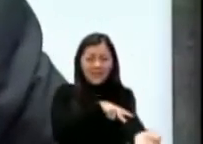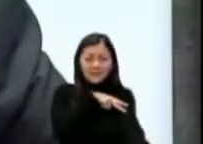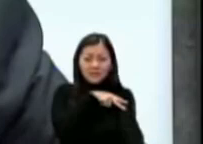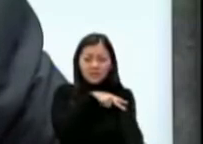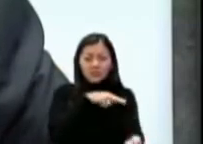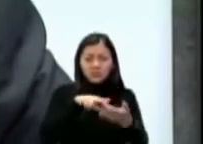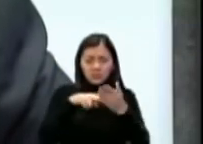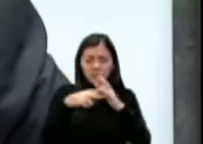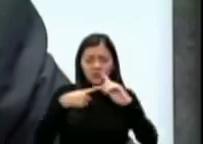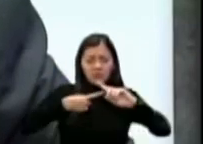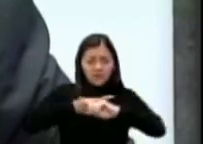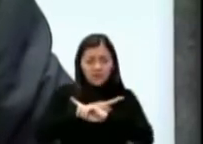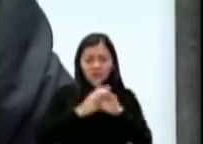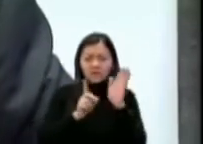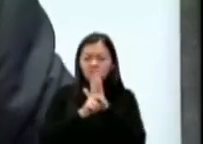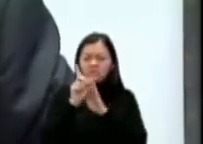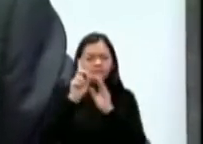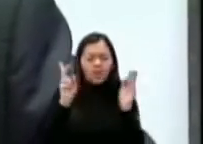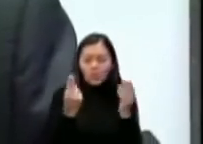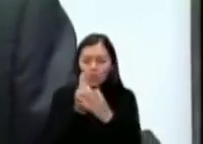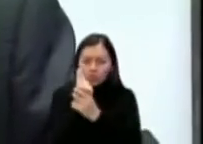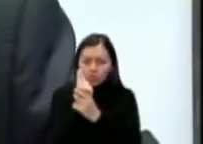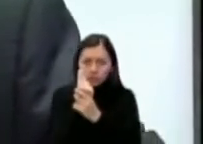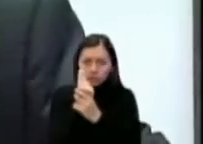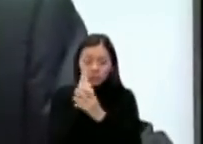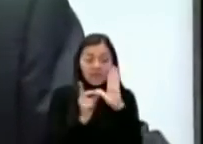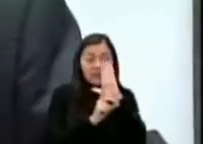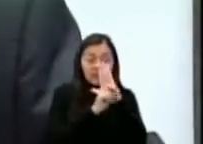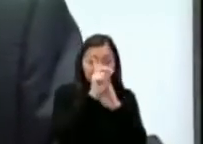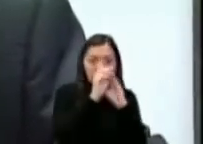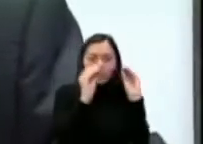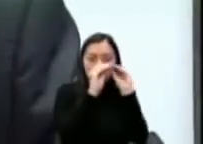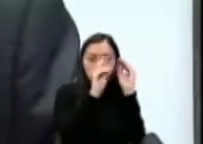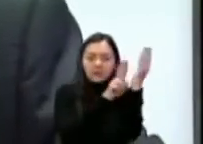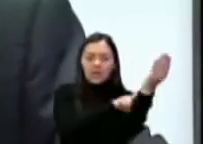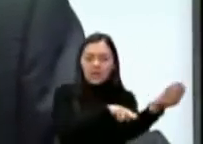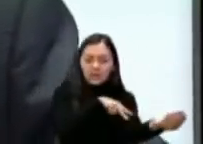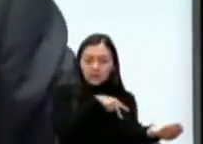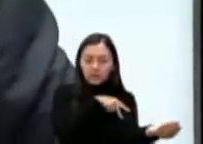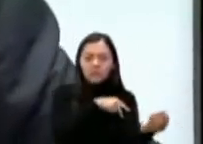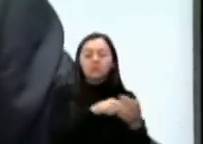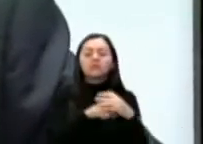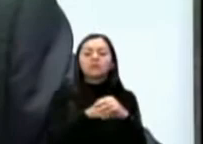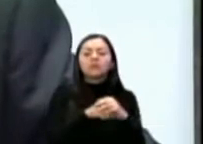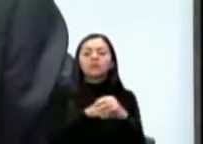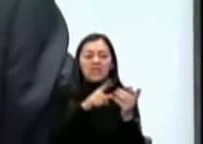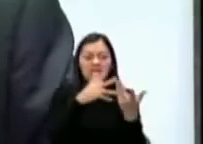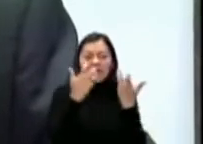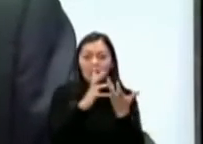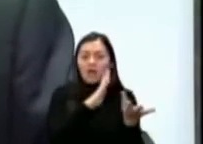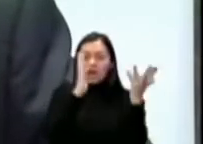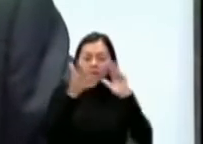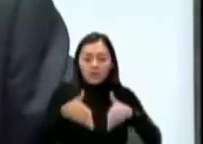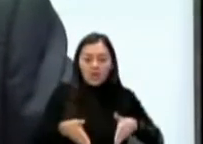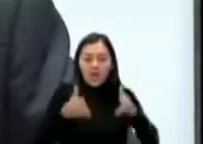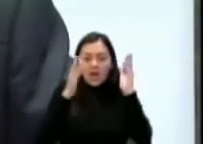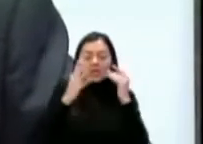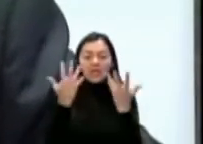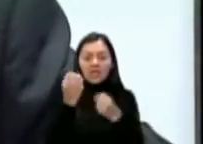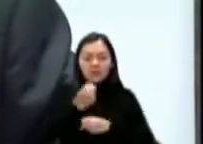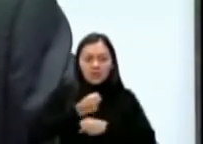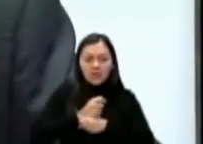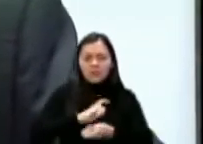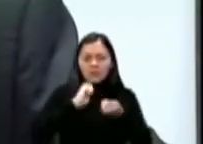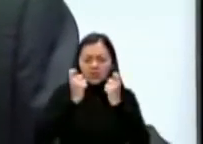contradicción alguna con desarrollo de otro pueblo quiera agua potable que a la cantidad que tiene universidades quieres carreteras quiere cambiar quiere trabajar en la industria quiere